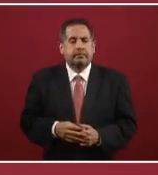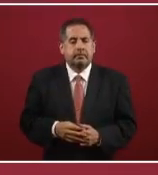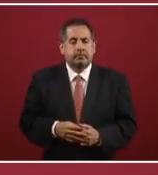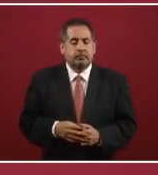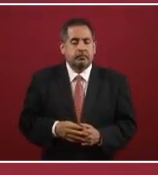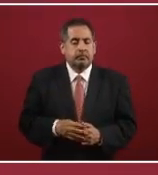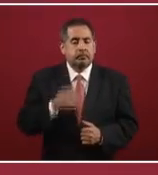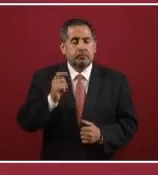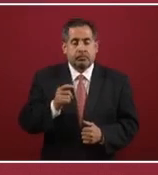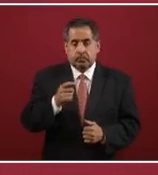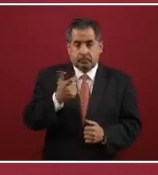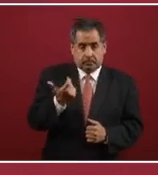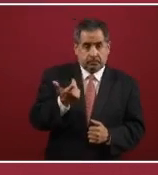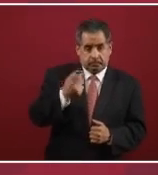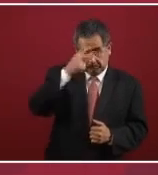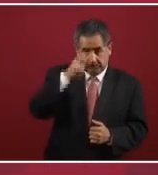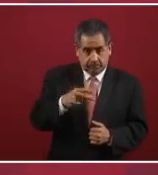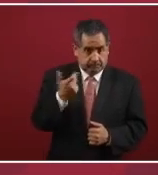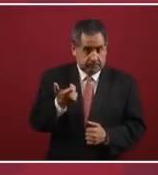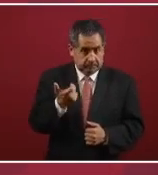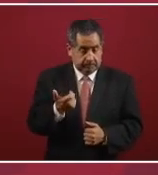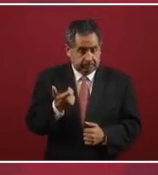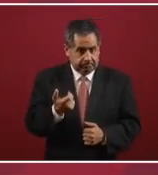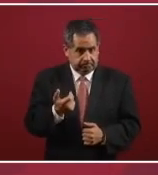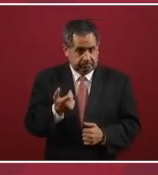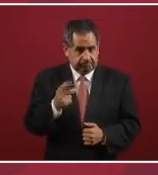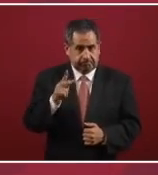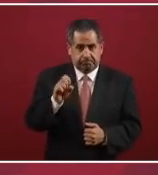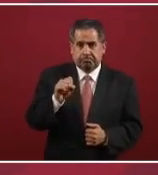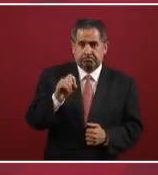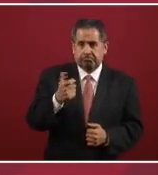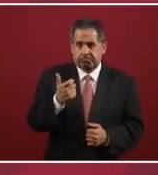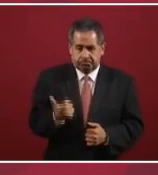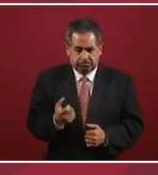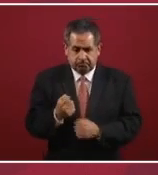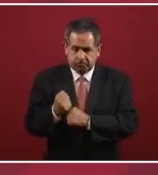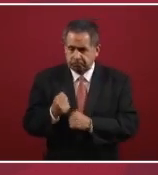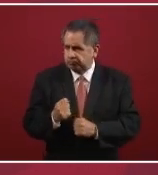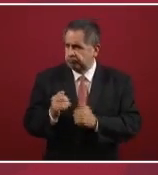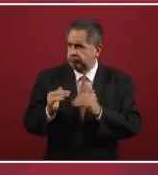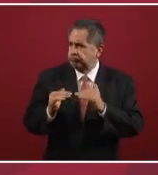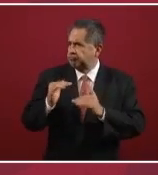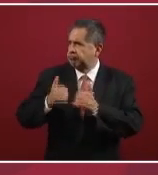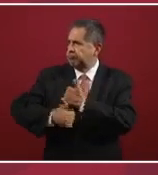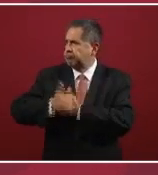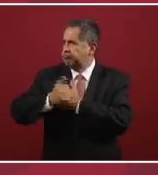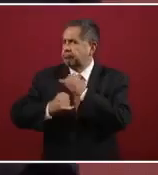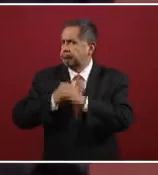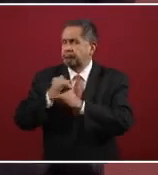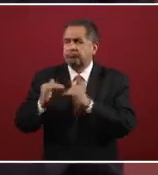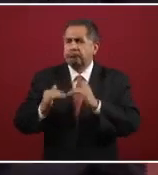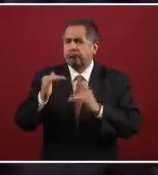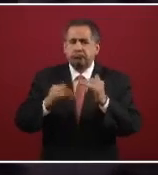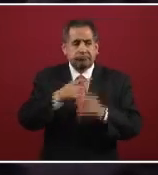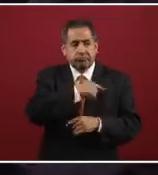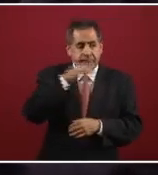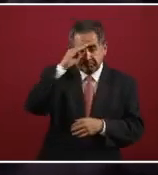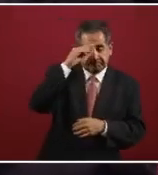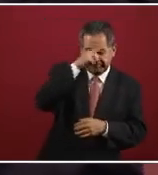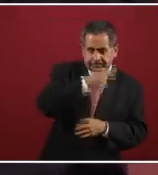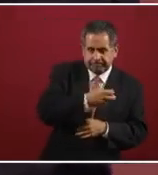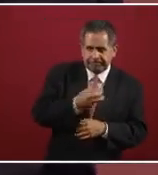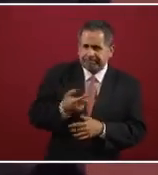la fortaleza del peso no se mide y que no es importante